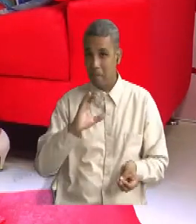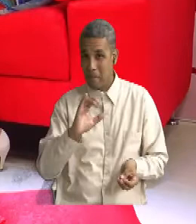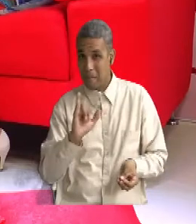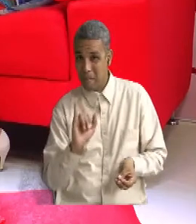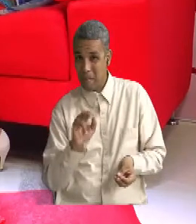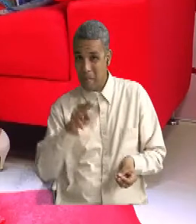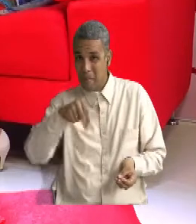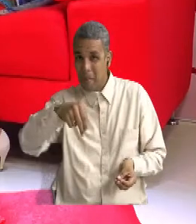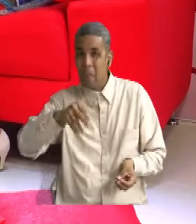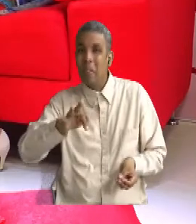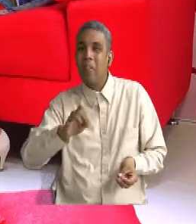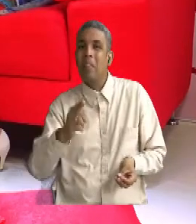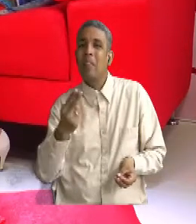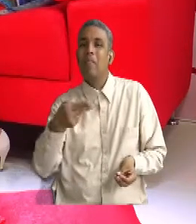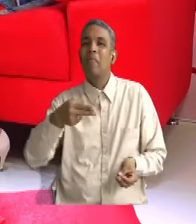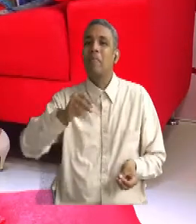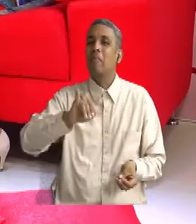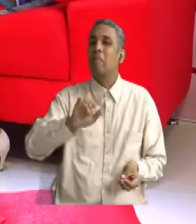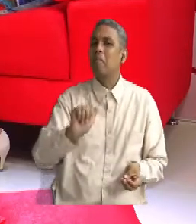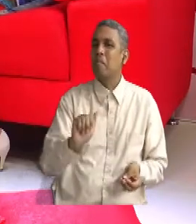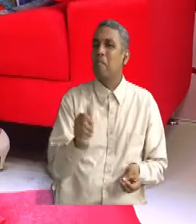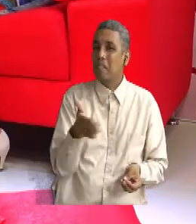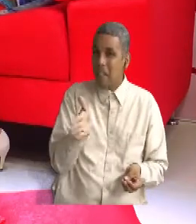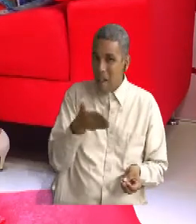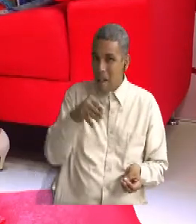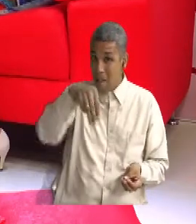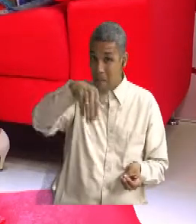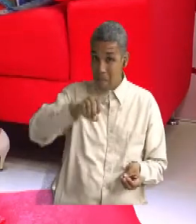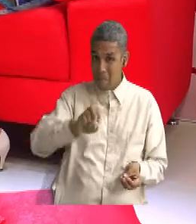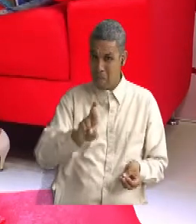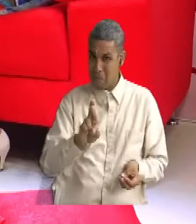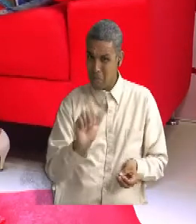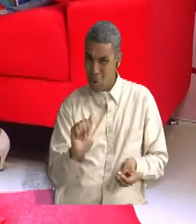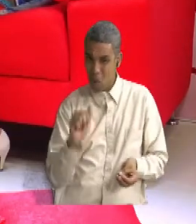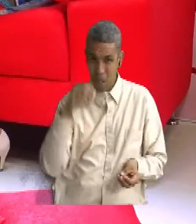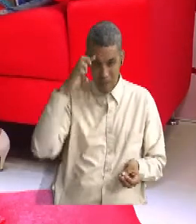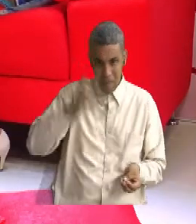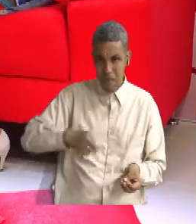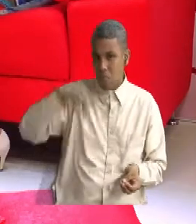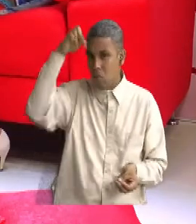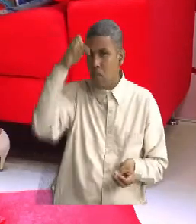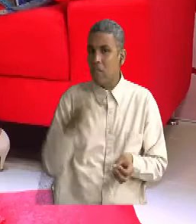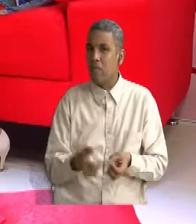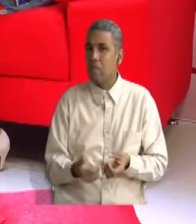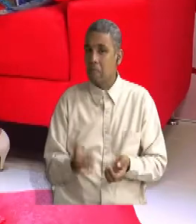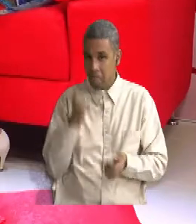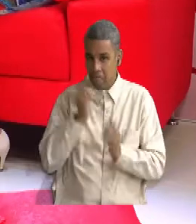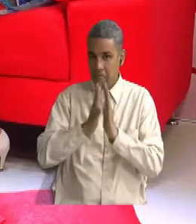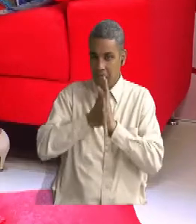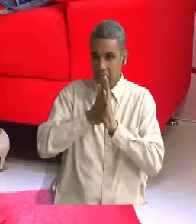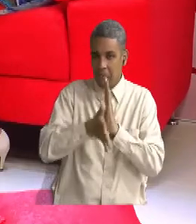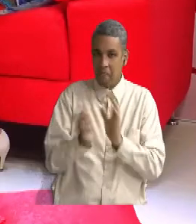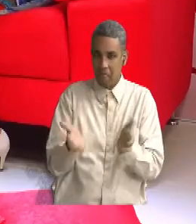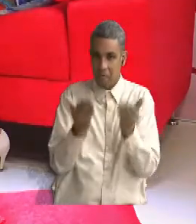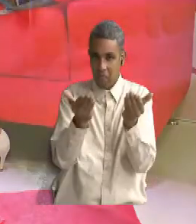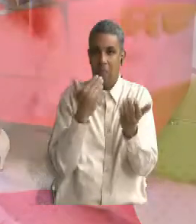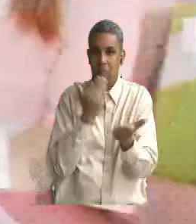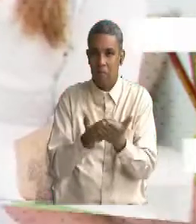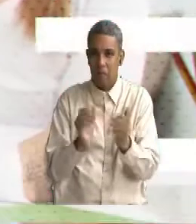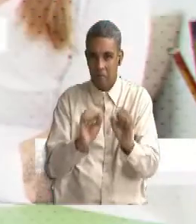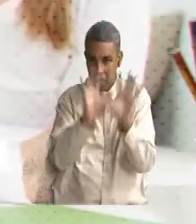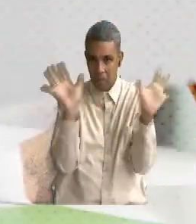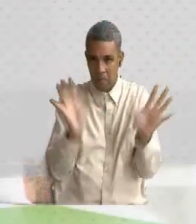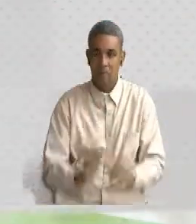Ella nos va a dar ciertos tips y, por supuesto, a responder las dudas de nuestros televidentes. Así que, Cintia, muy buenos días.